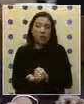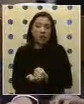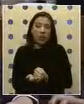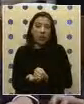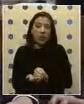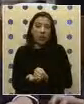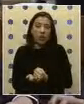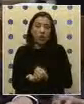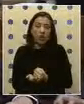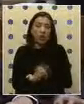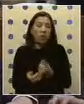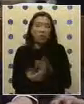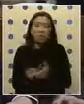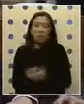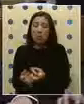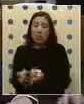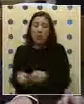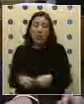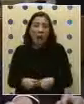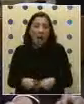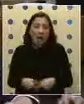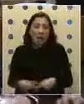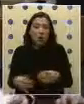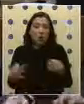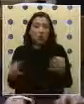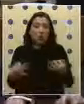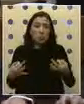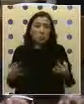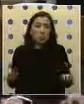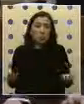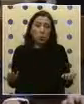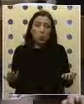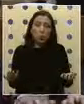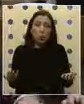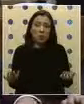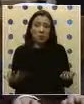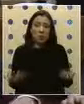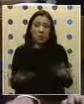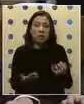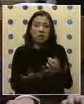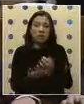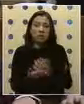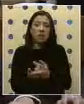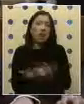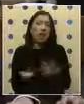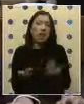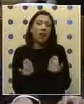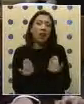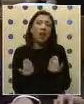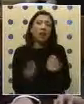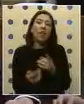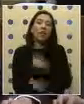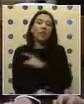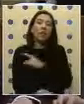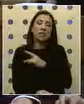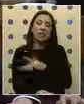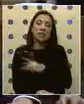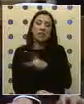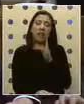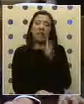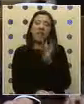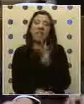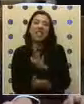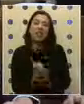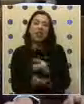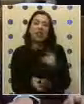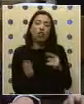salario de hambre, un salario de injusticia y un salario que hace que haya la necesidad de tener chilenos con ficha